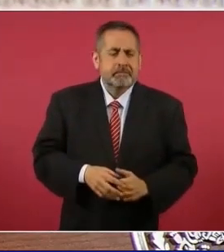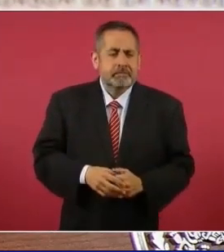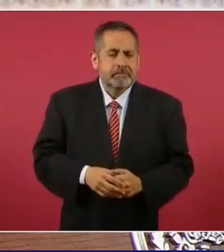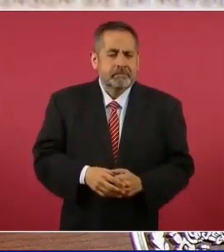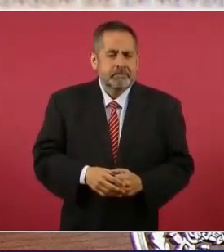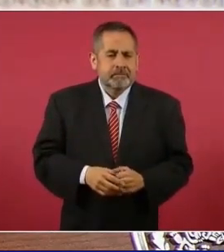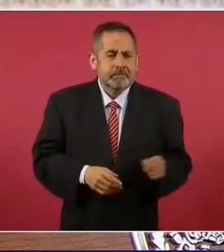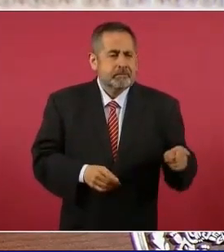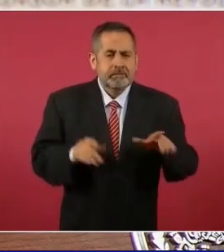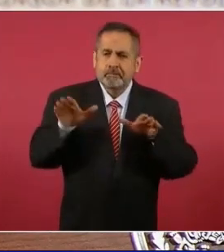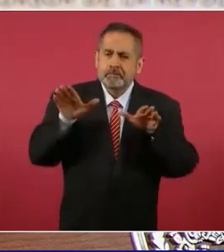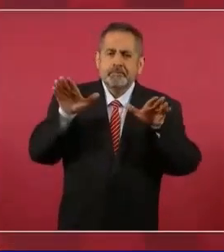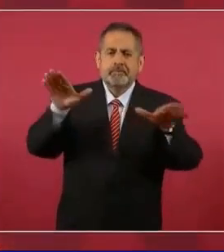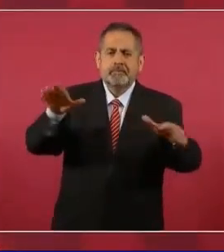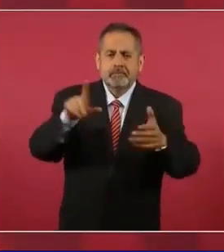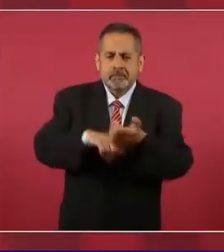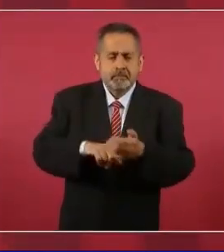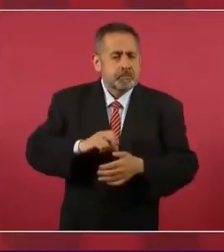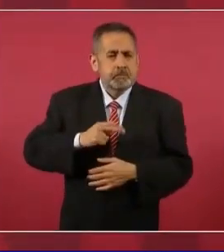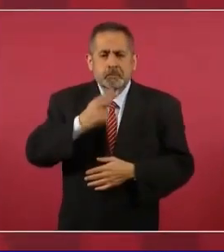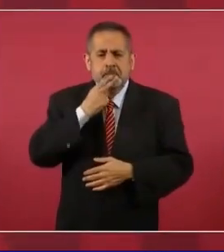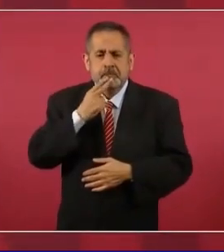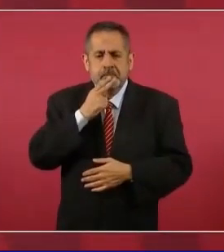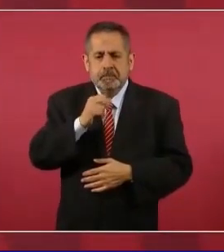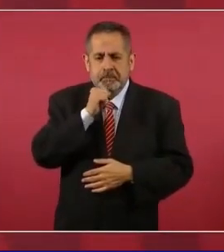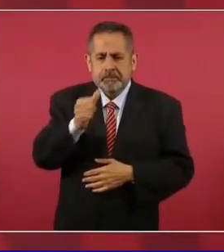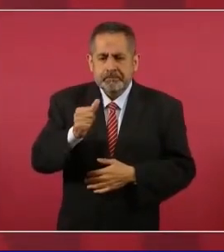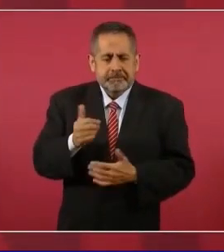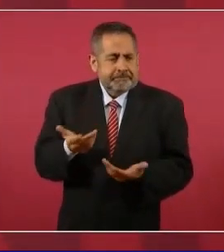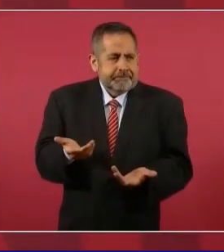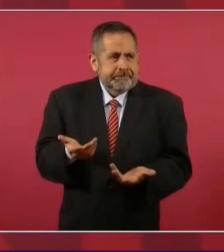sino que el avión no se usa